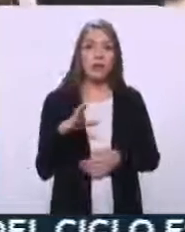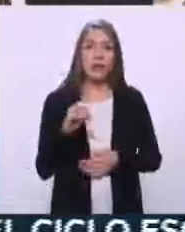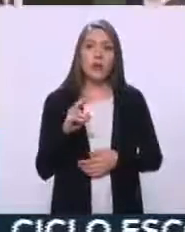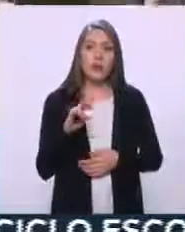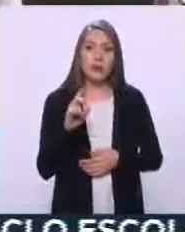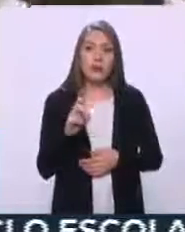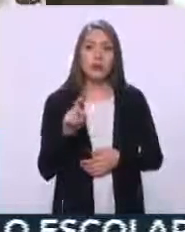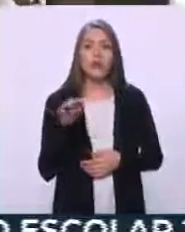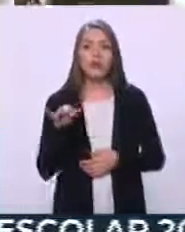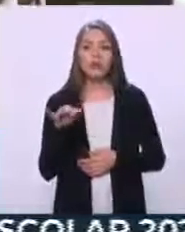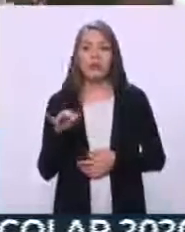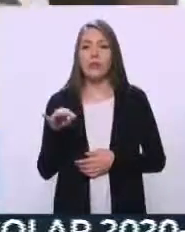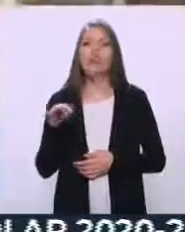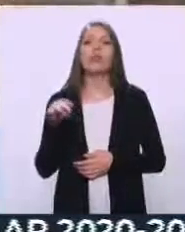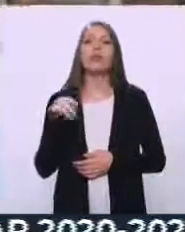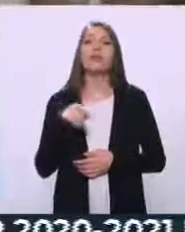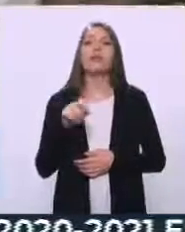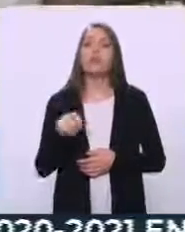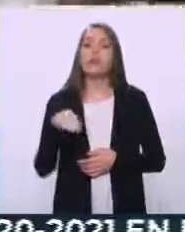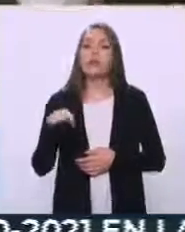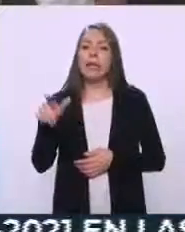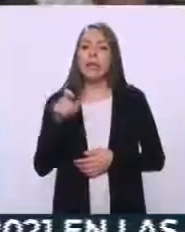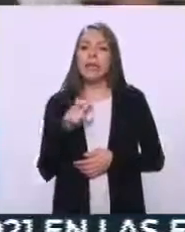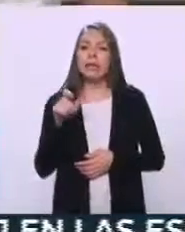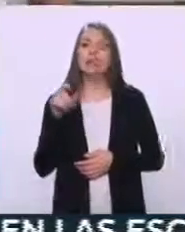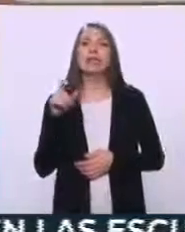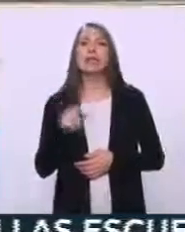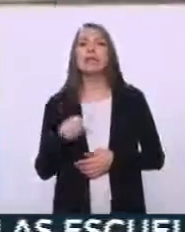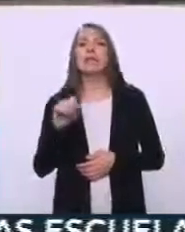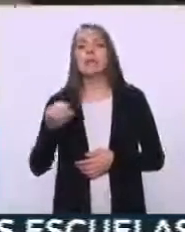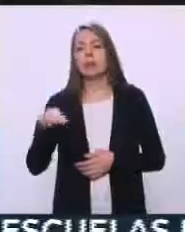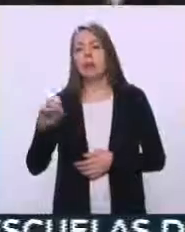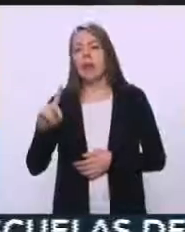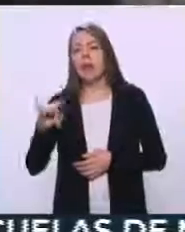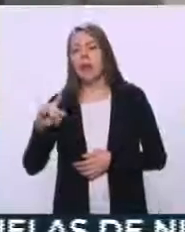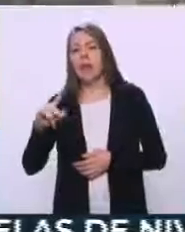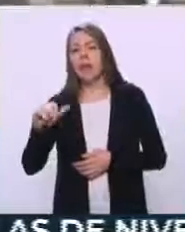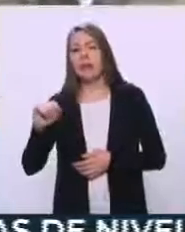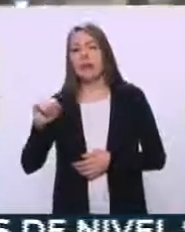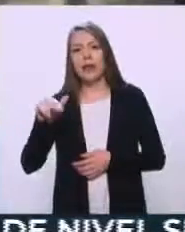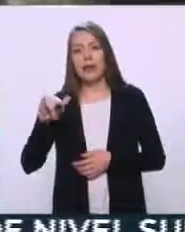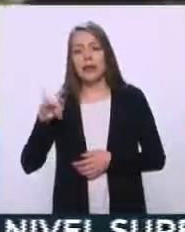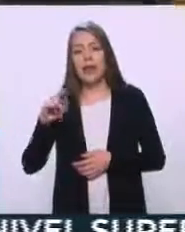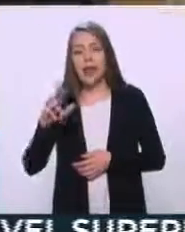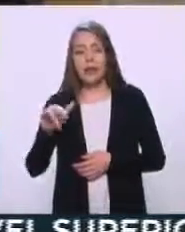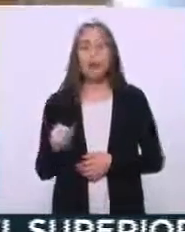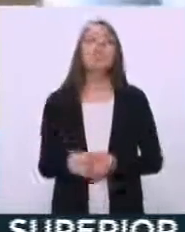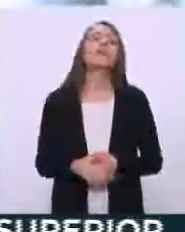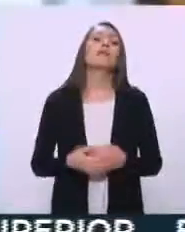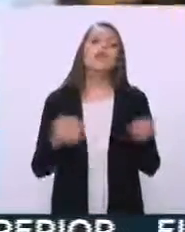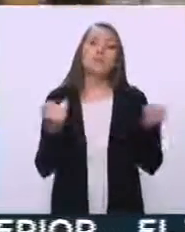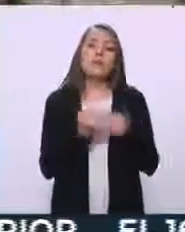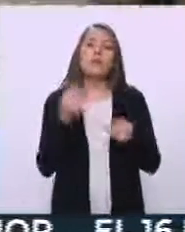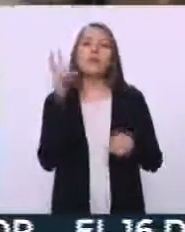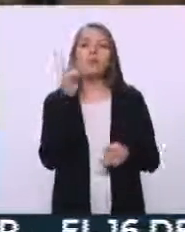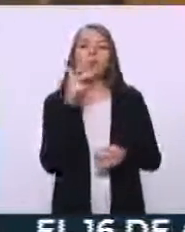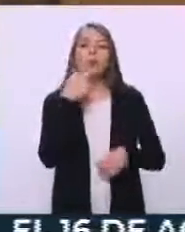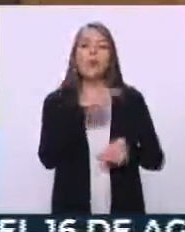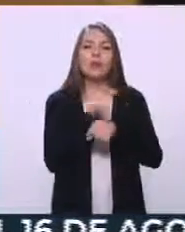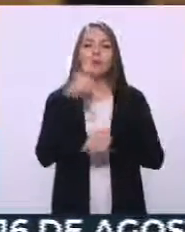covid19.mx.gov.mx, diagonal medidas sanitarias, y para los negocios más grandes, pues incluso la realización de pruebas de manera semanal para aquellos que tienen más de